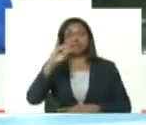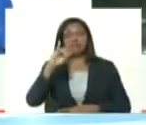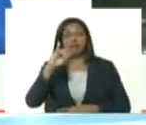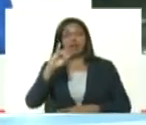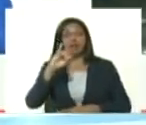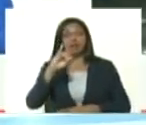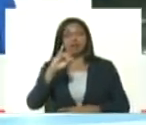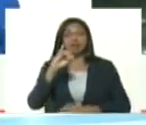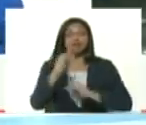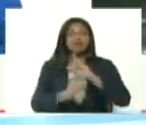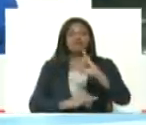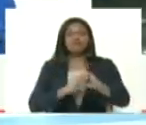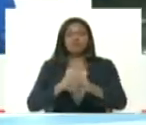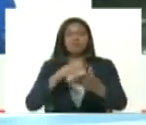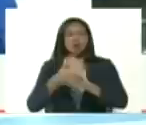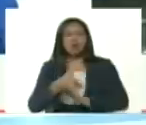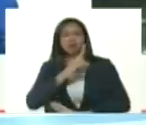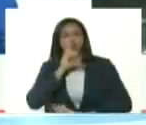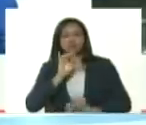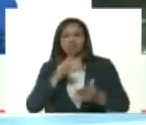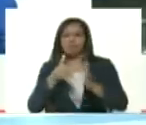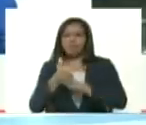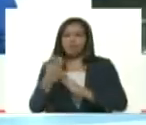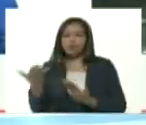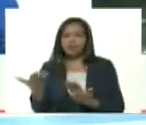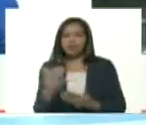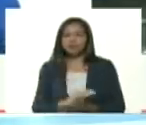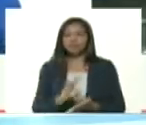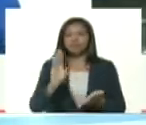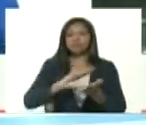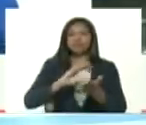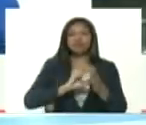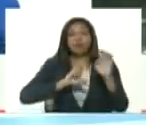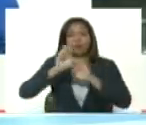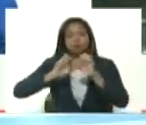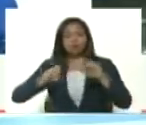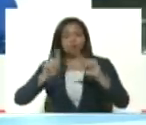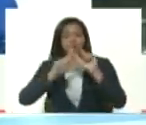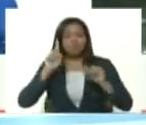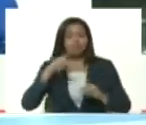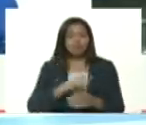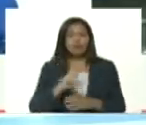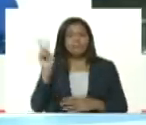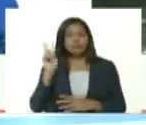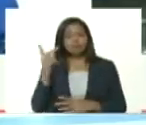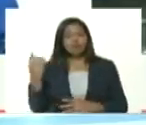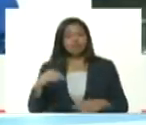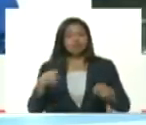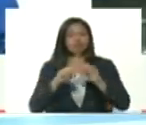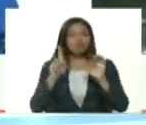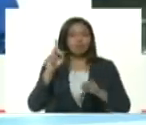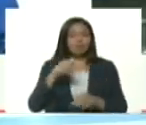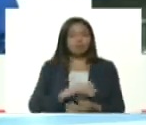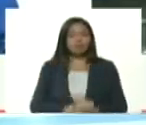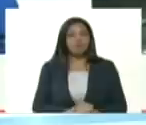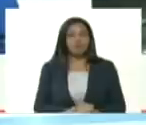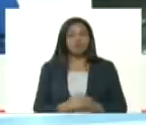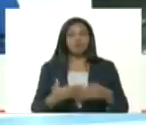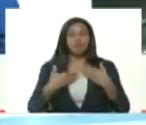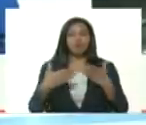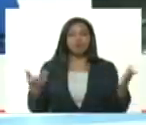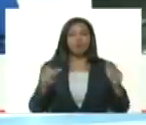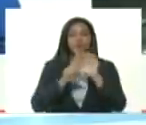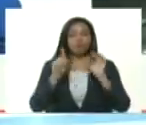Integral Internacional Simón Bolívar? Porque es el centro de diagnóstico que Venezuela tiene a